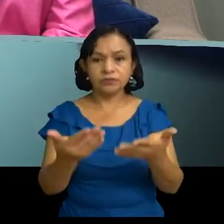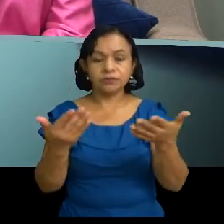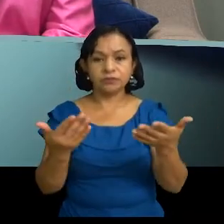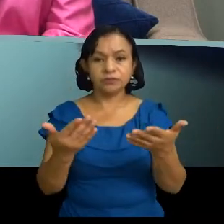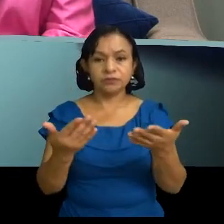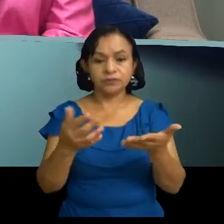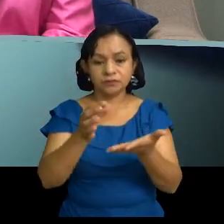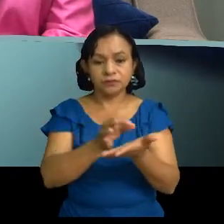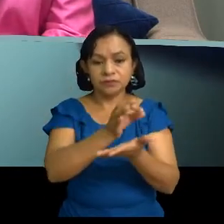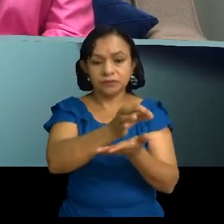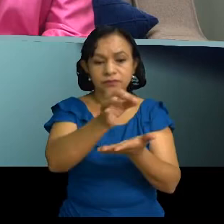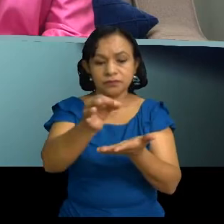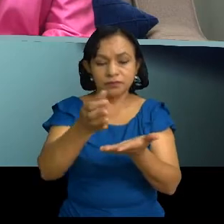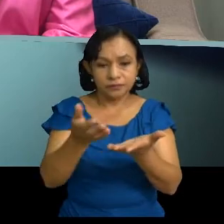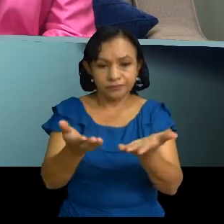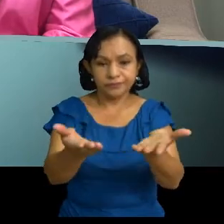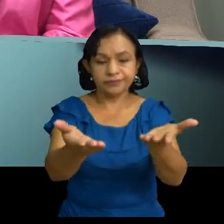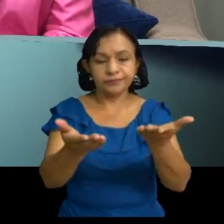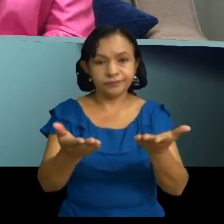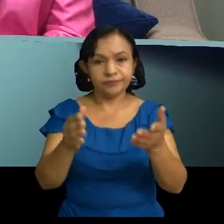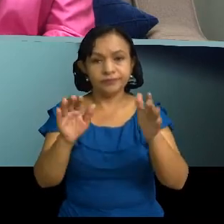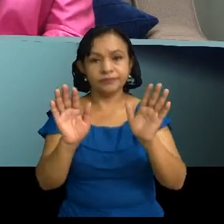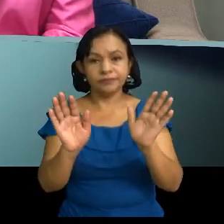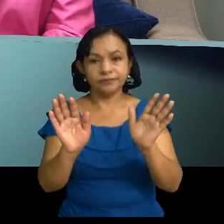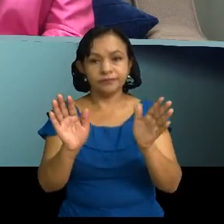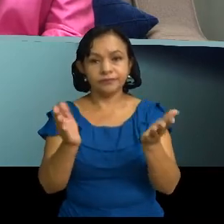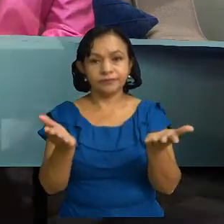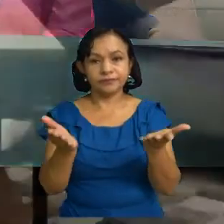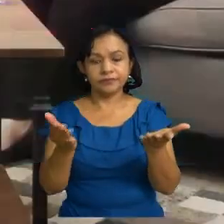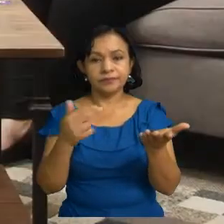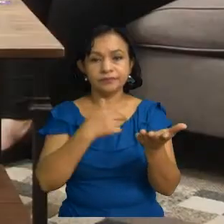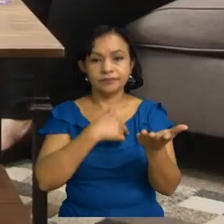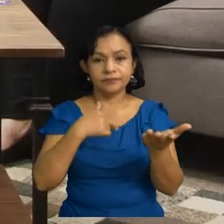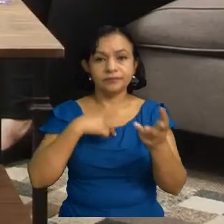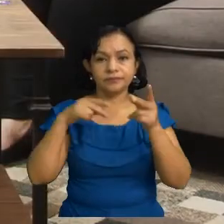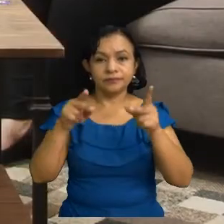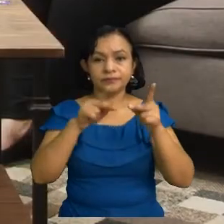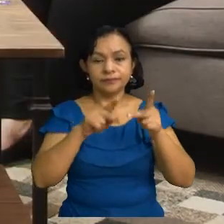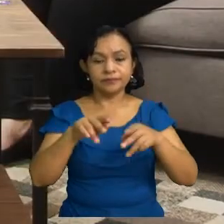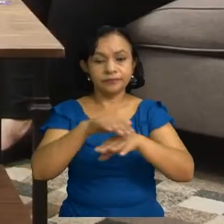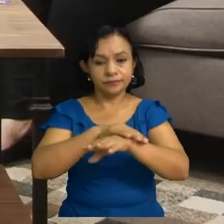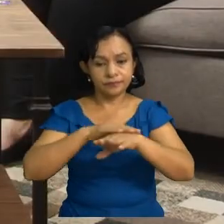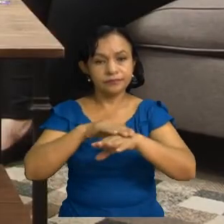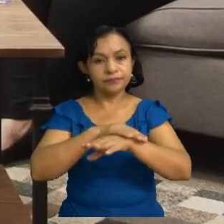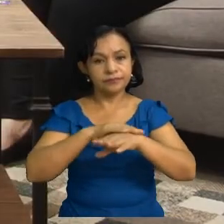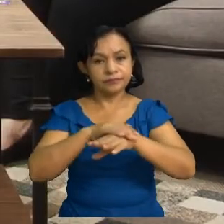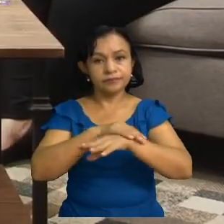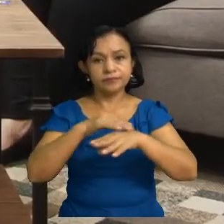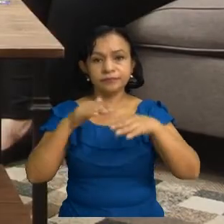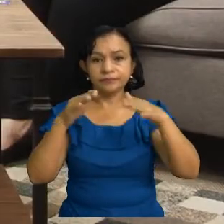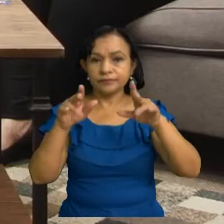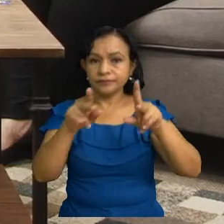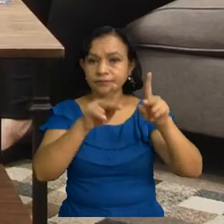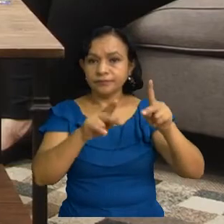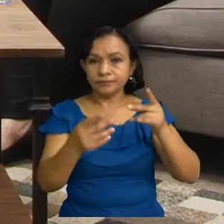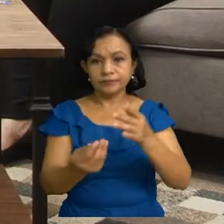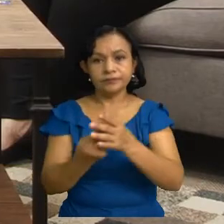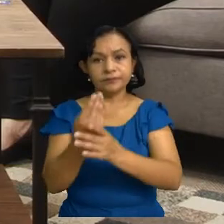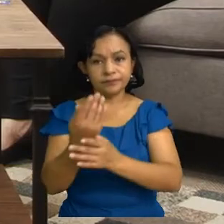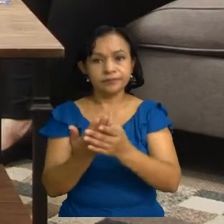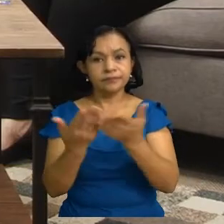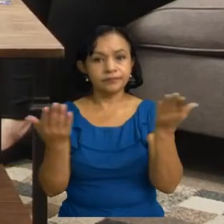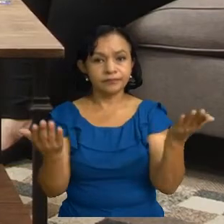donde está la rosticería donde está nuestro blanca o las quemas que están autorizadas porque o nuestros productores es